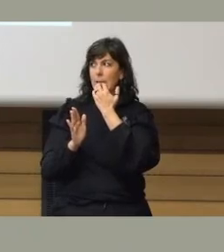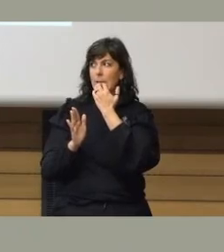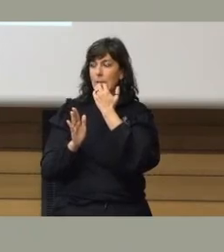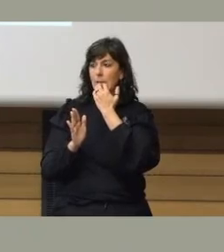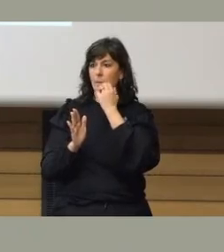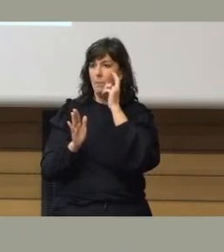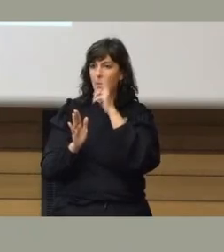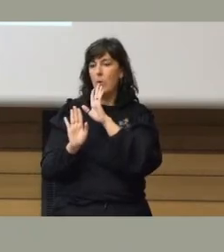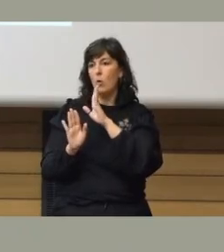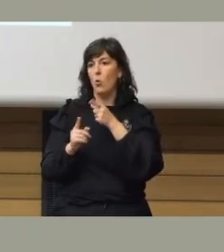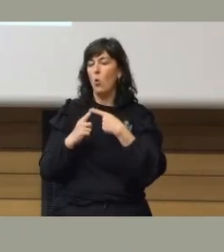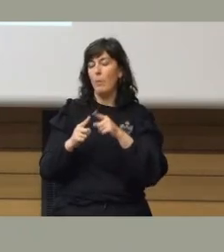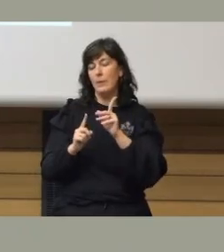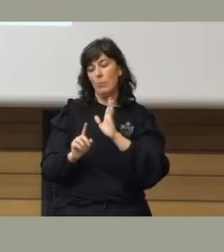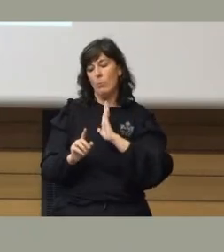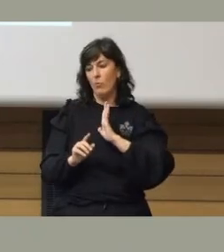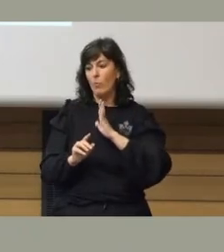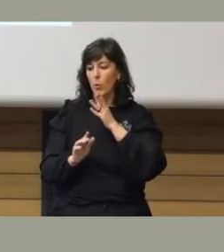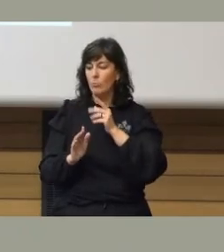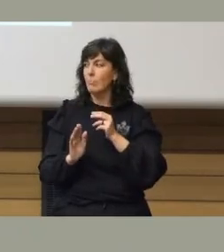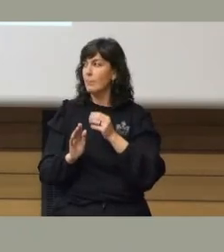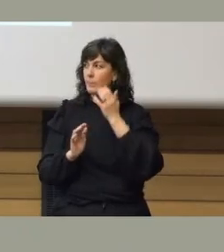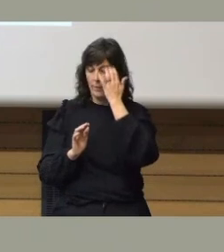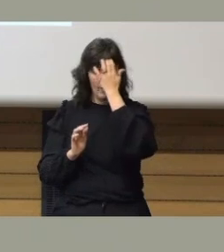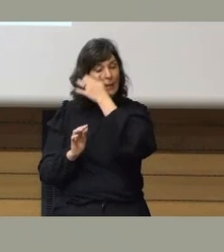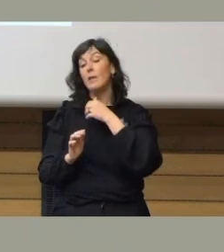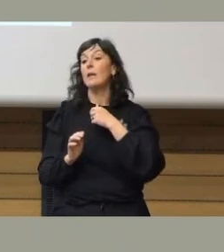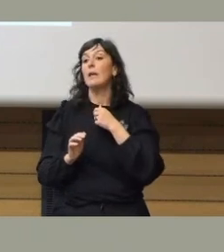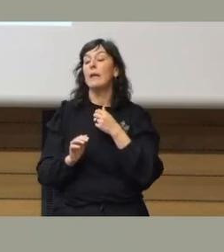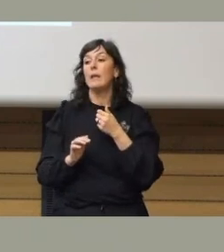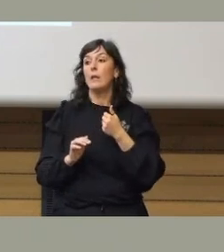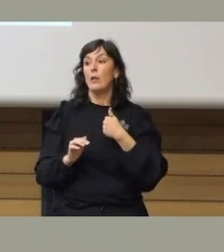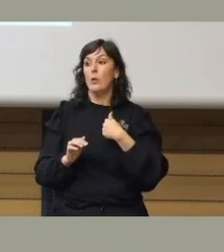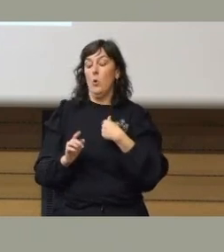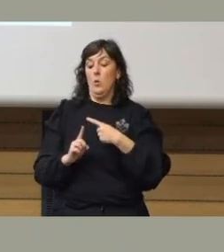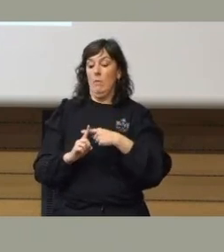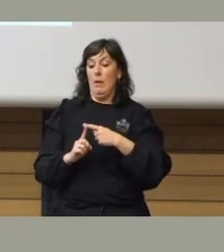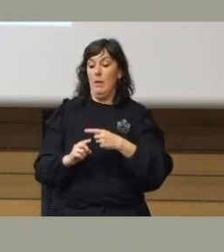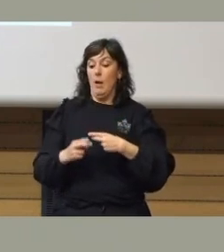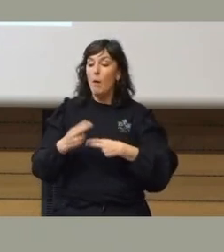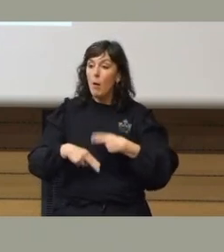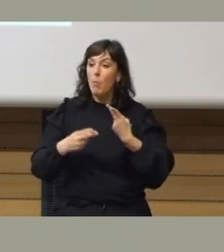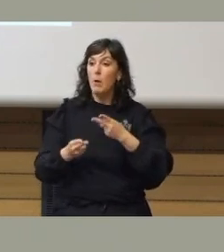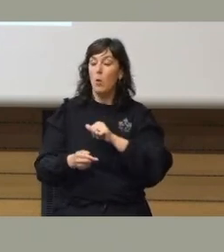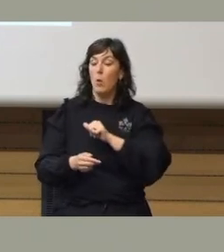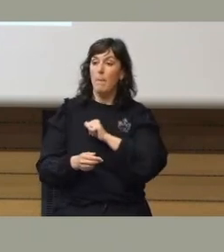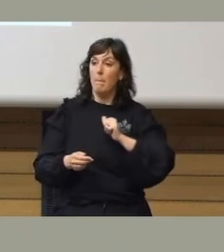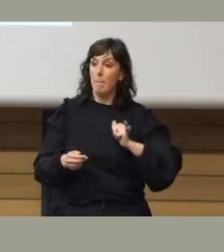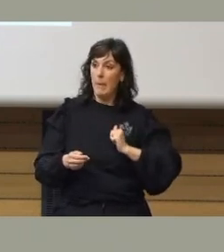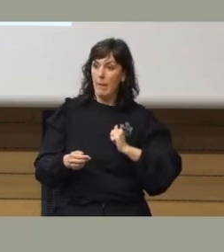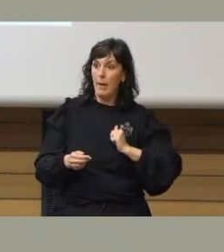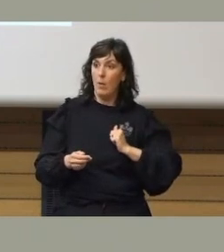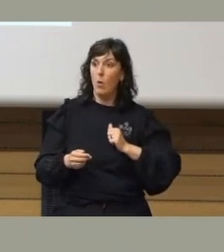os voy a plantear el servicio con el que yo llevo trabajando a nivel público-privado, que es un servicio de atención sanitaria dentro de discotecas, para